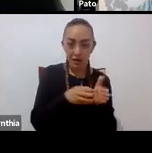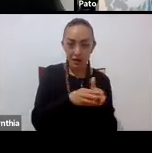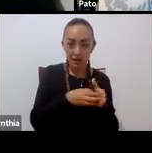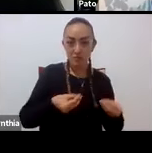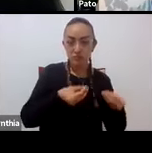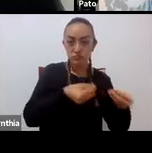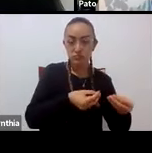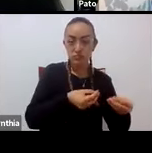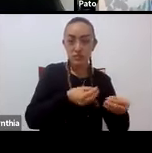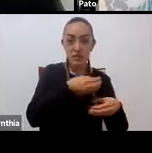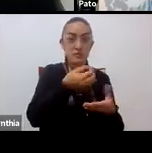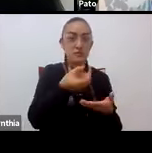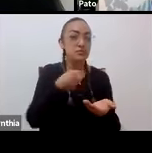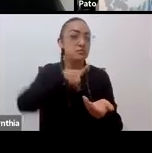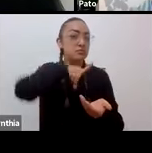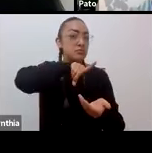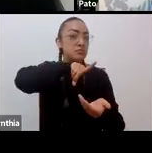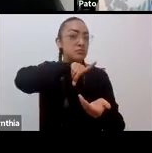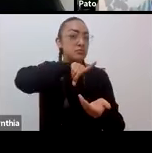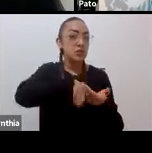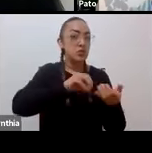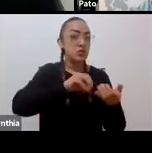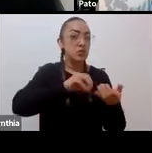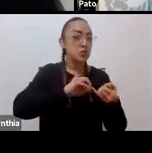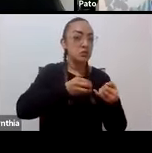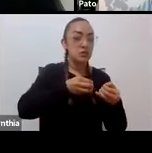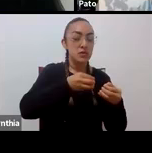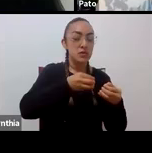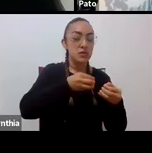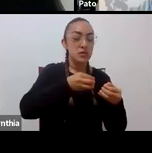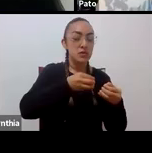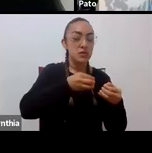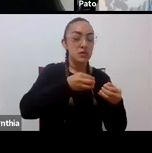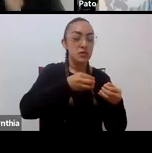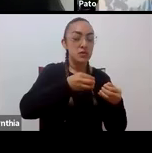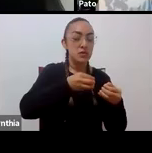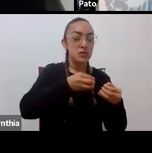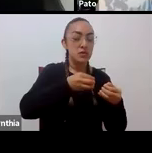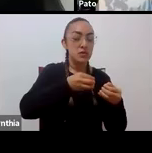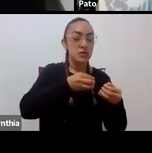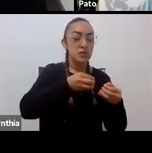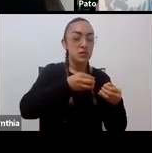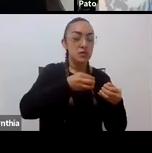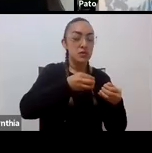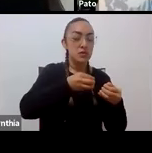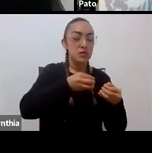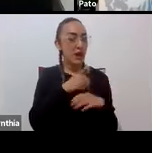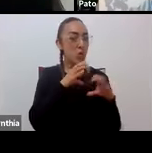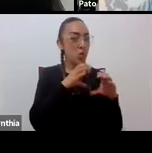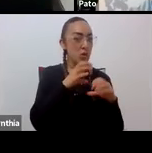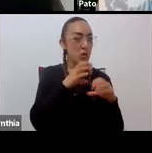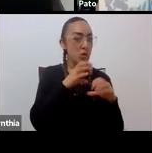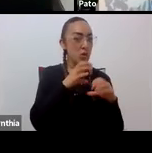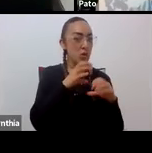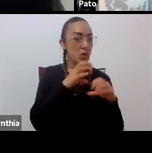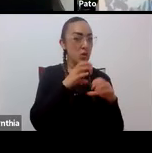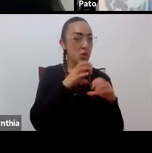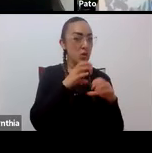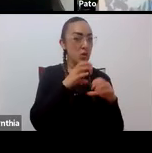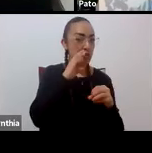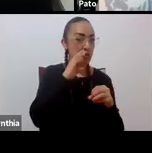pedirlas debidamente y sin explicar de qué se trata. Pero este niño está cansado sosteniendo la caja de